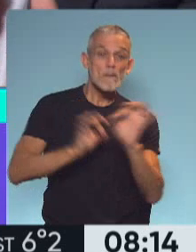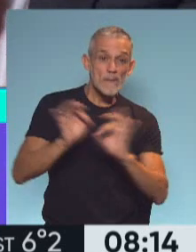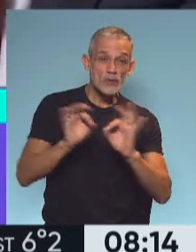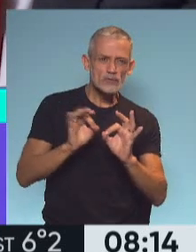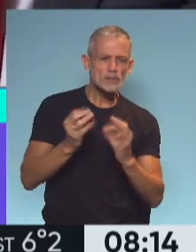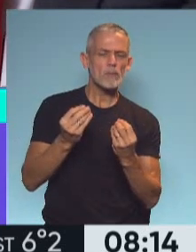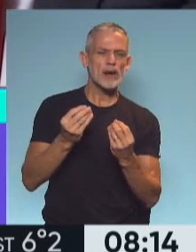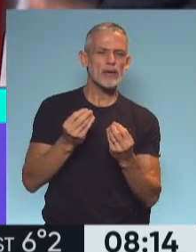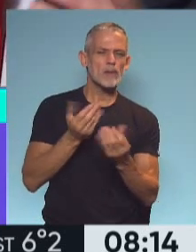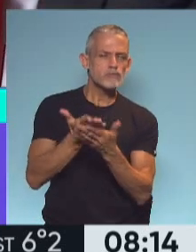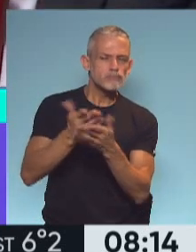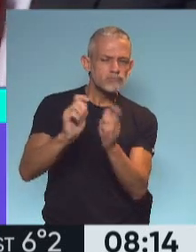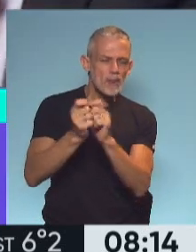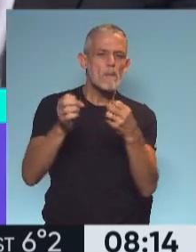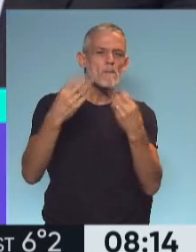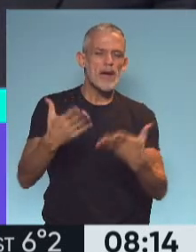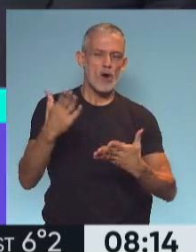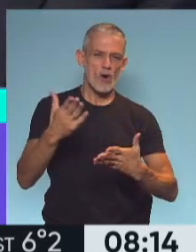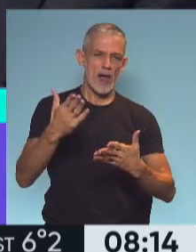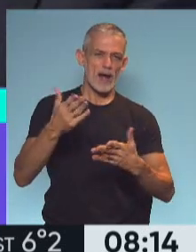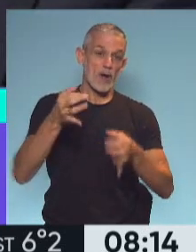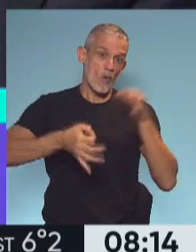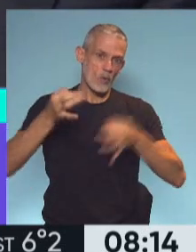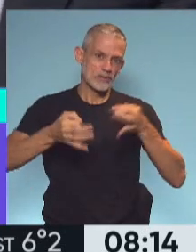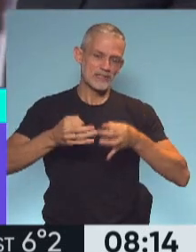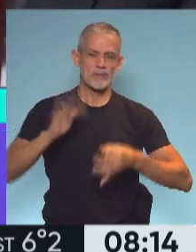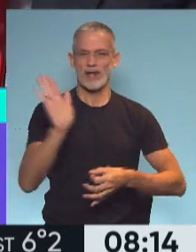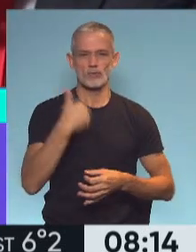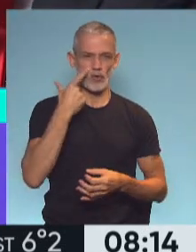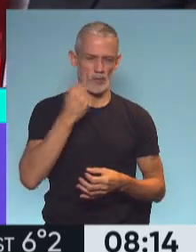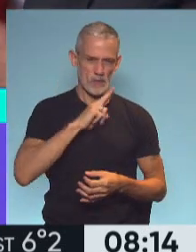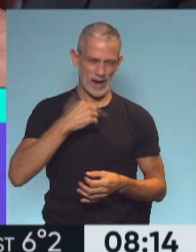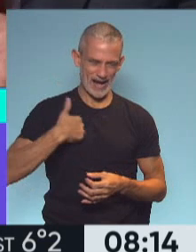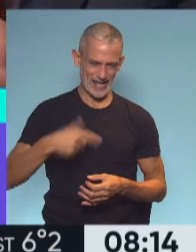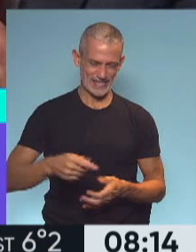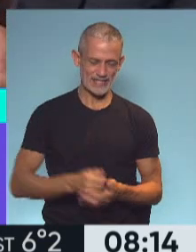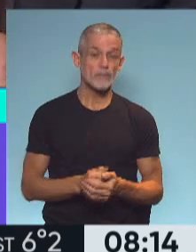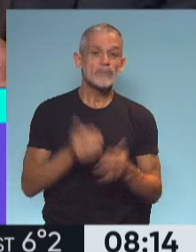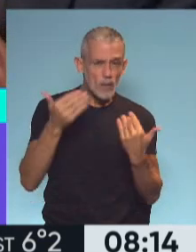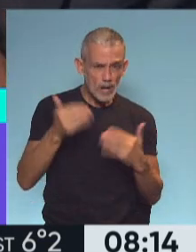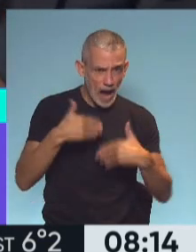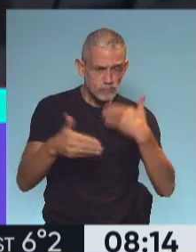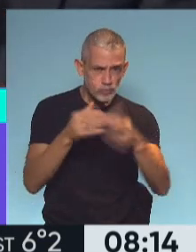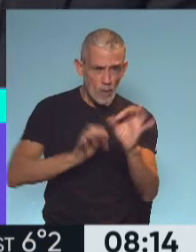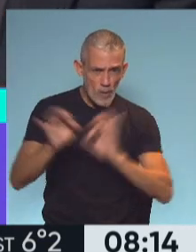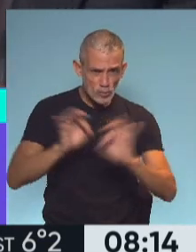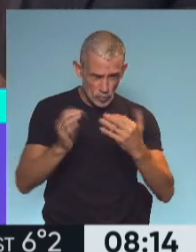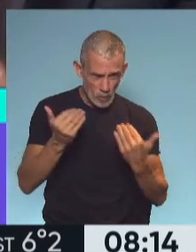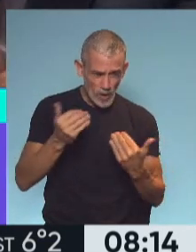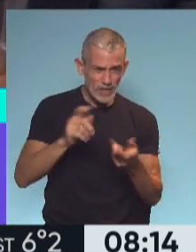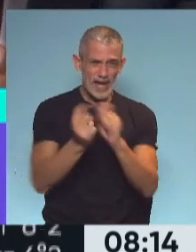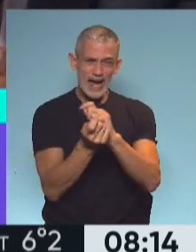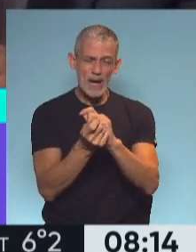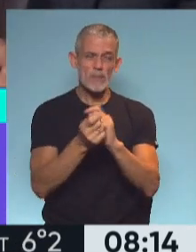que tienen que ver con mejorar el servicio de justicia para todos y todos los argentinos. Ahora, Soria, ¿es posible avanzar con estos proyectos? Digo, la